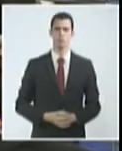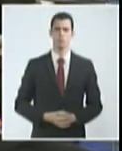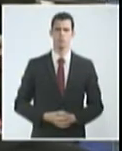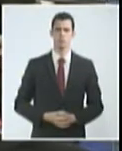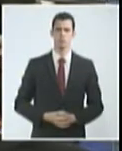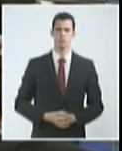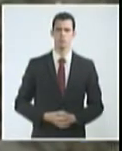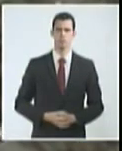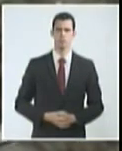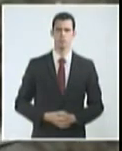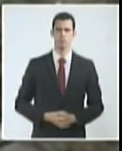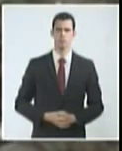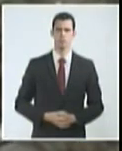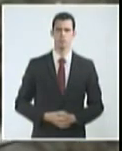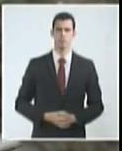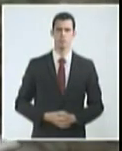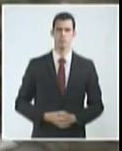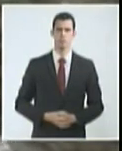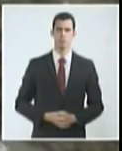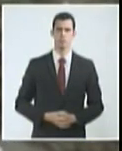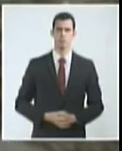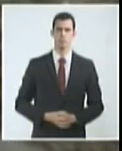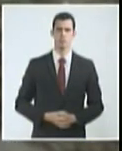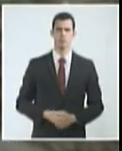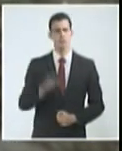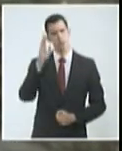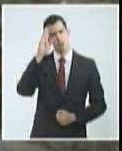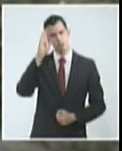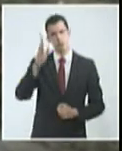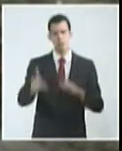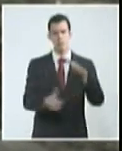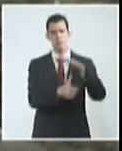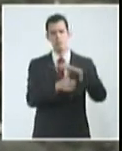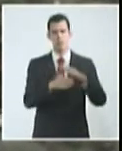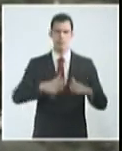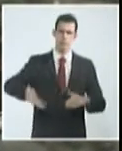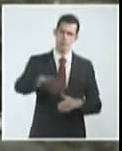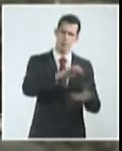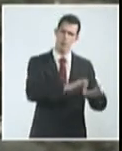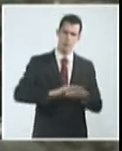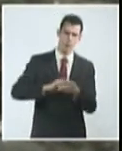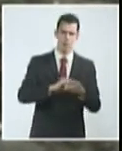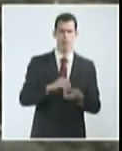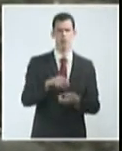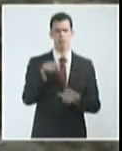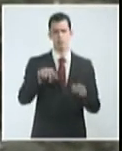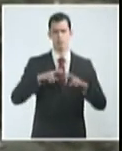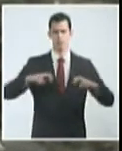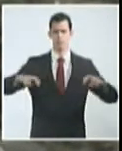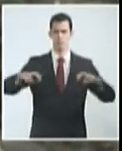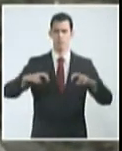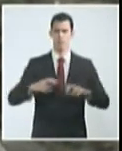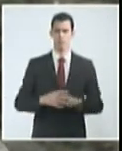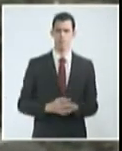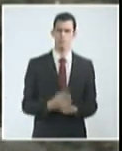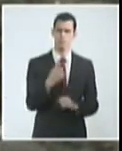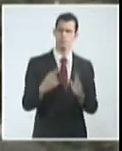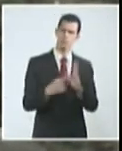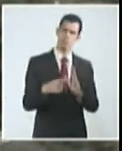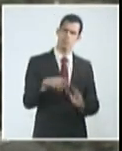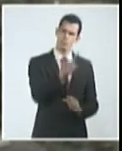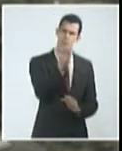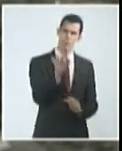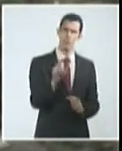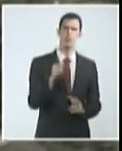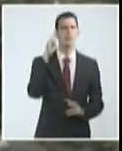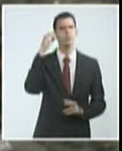Saludos, presidente, y a todos los compañeros. Me quería referir a los intercambios que en los últimos meses usted ha sostenido con los más diversos sectores de la